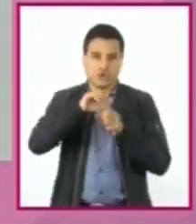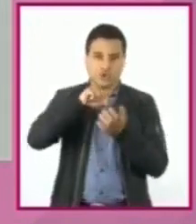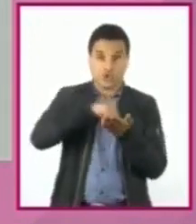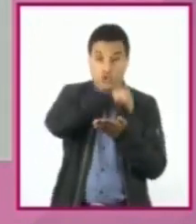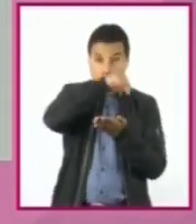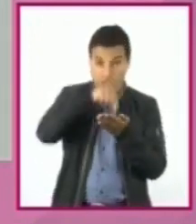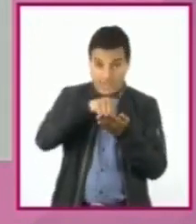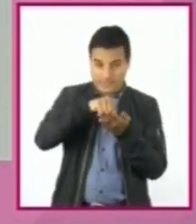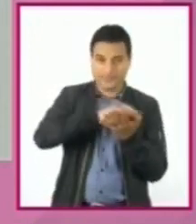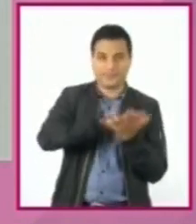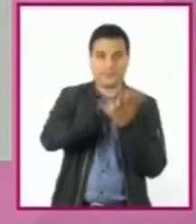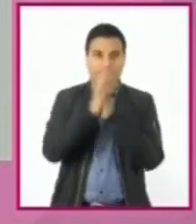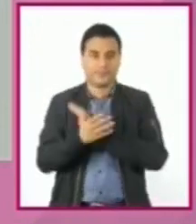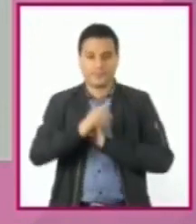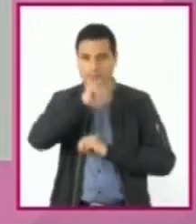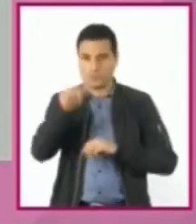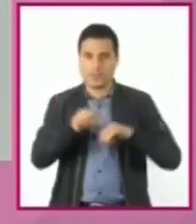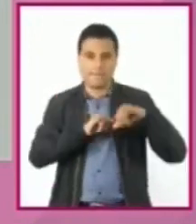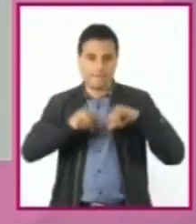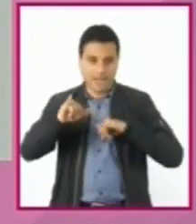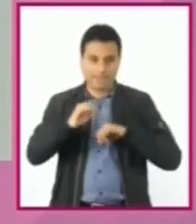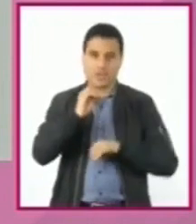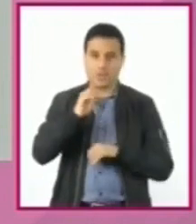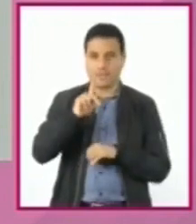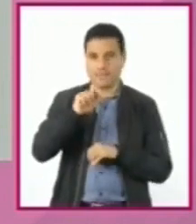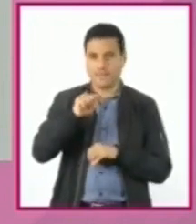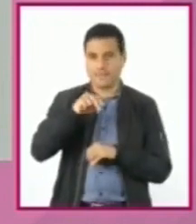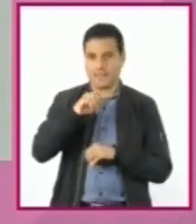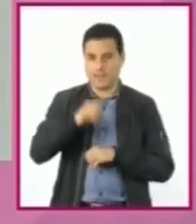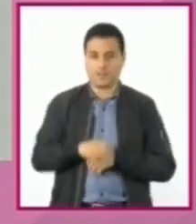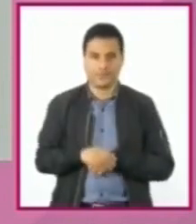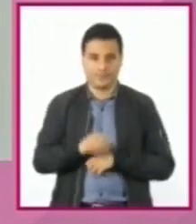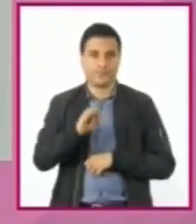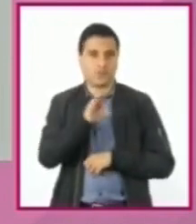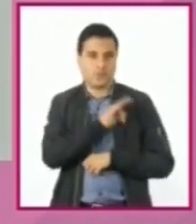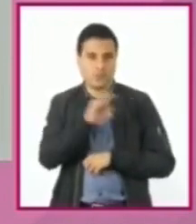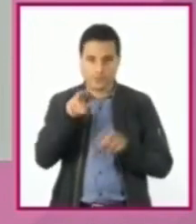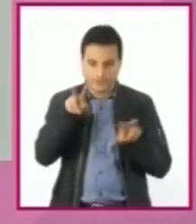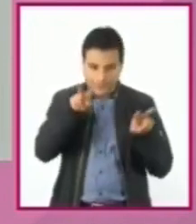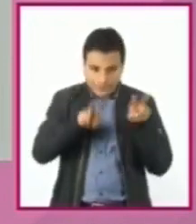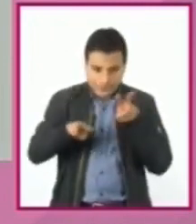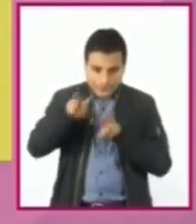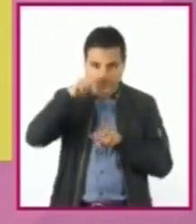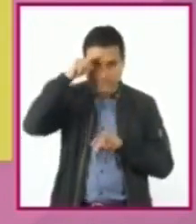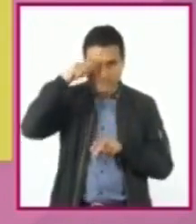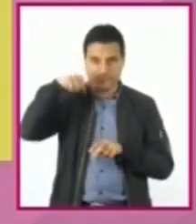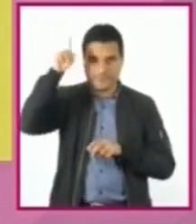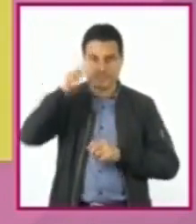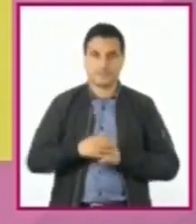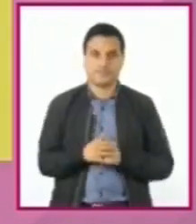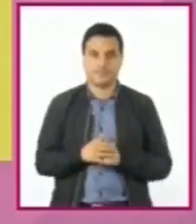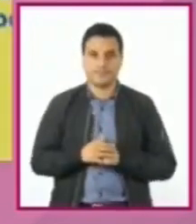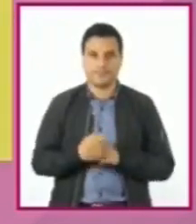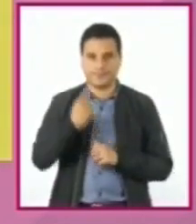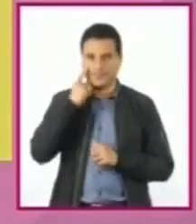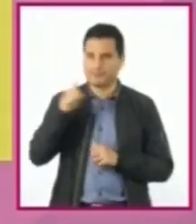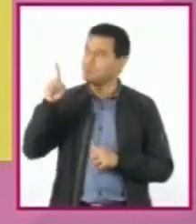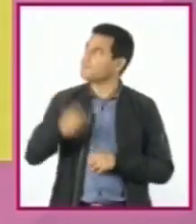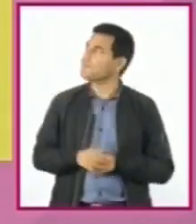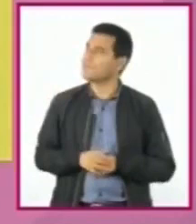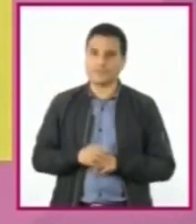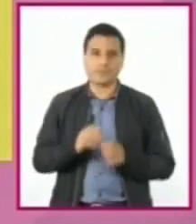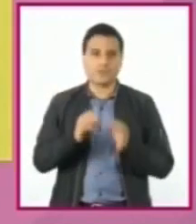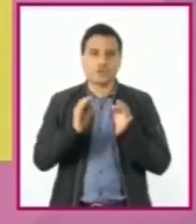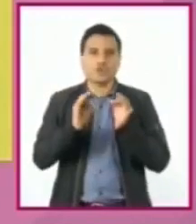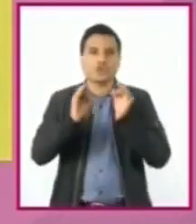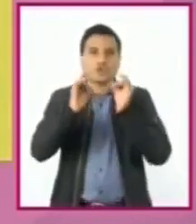descrita mediante mapas o planos, para que se manifieste visualmente lo que queremos observar. La palabra croquis deriva